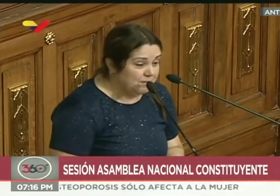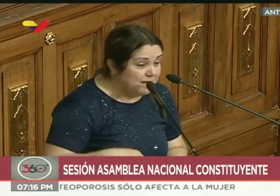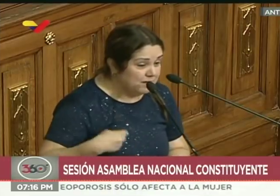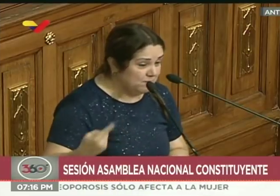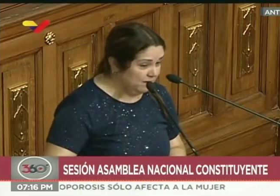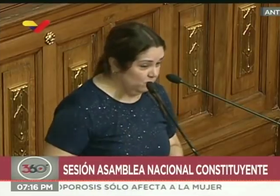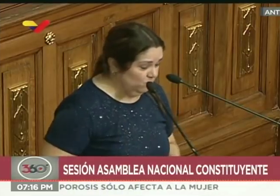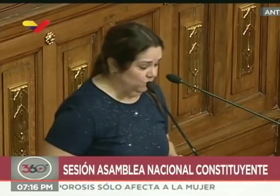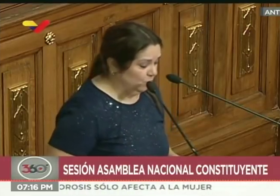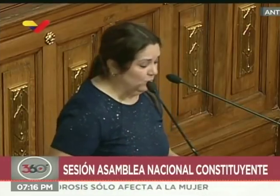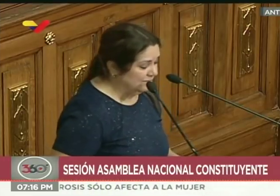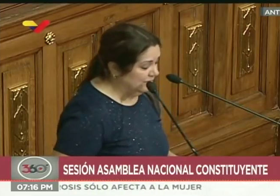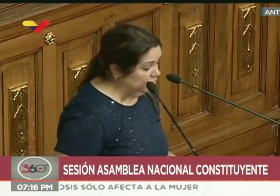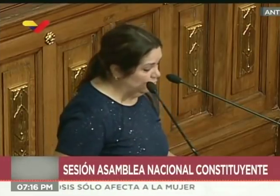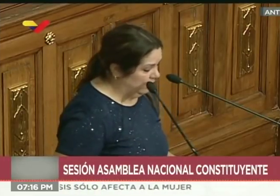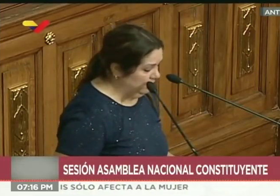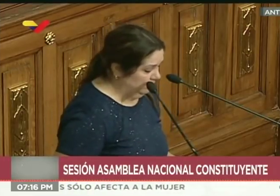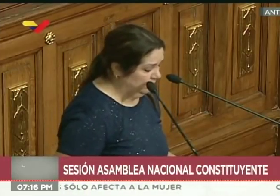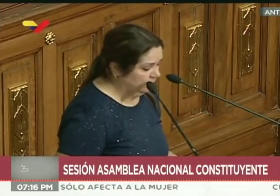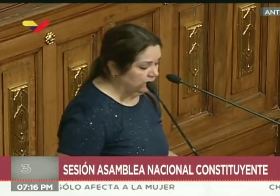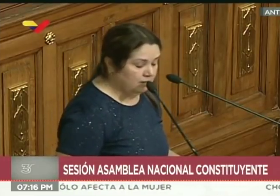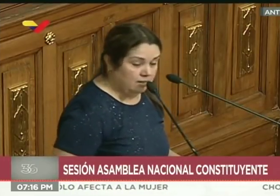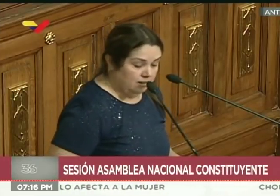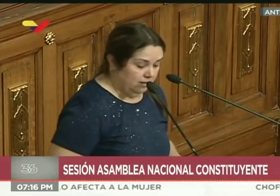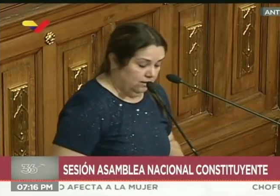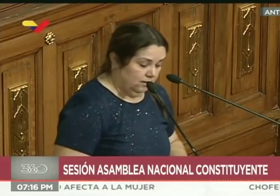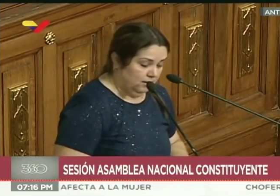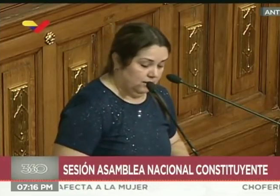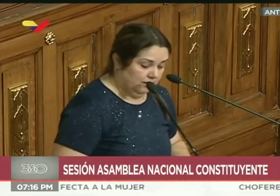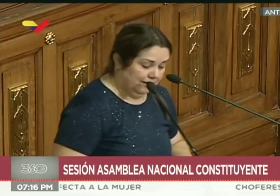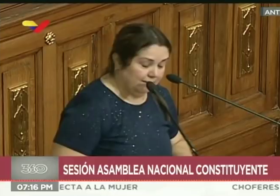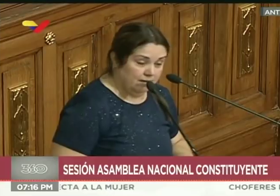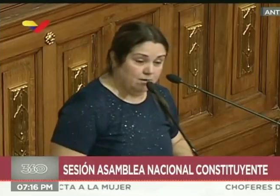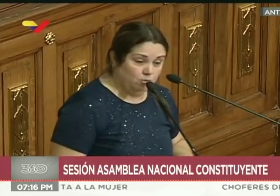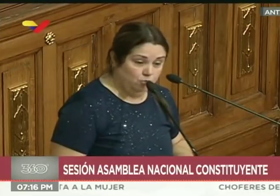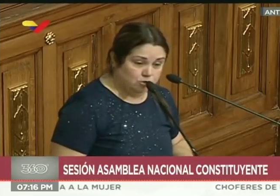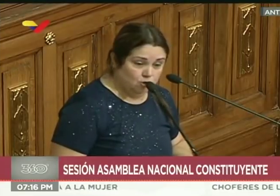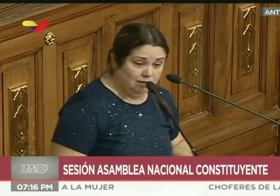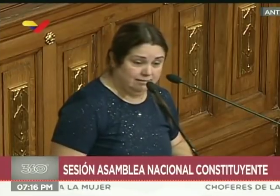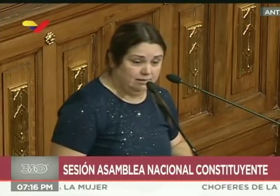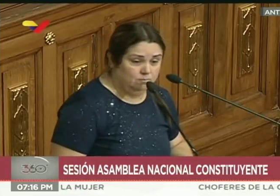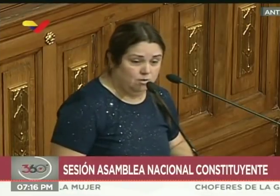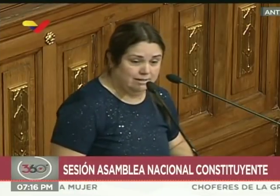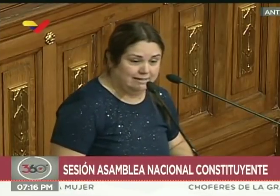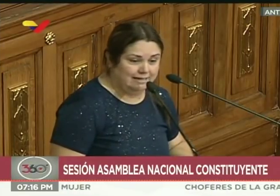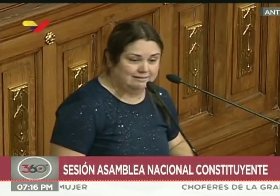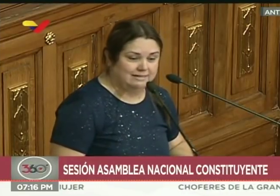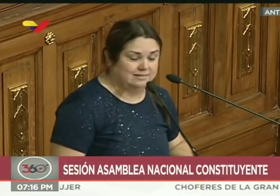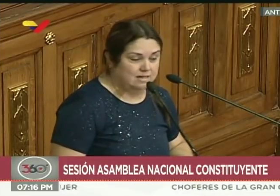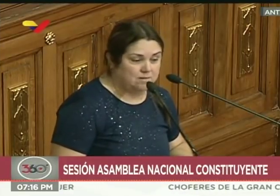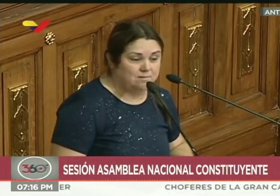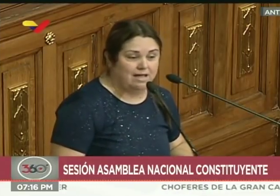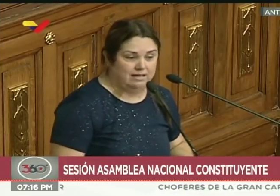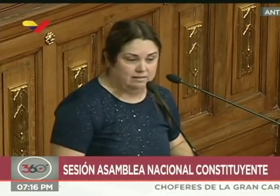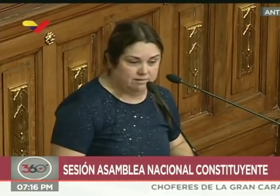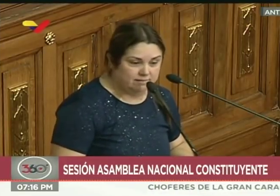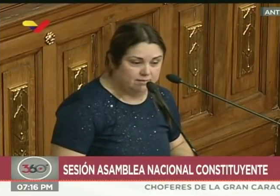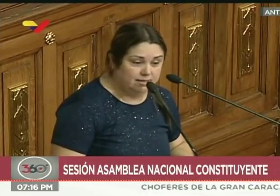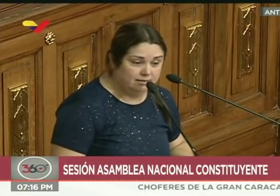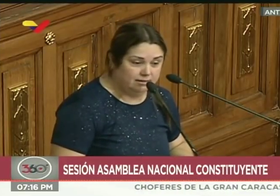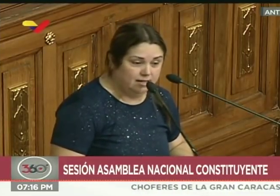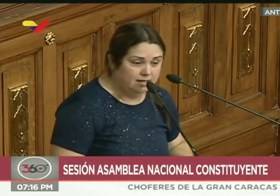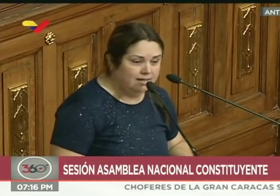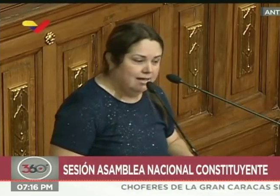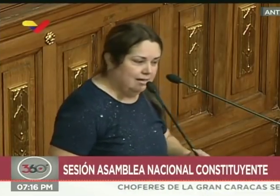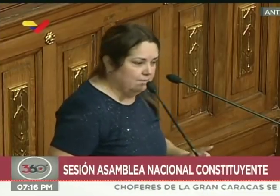y que la había quemado una señora que andaba con unos colectivos que se llamaba Ana